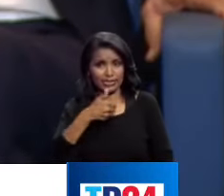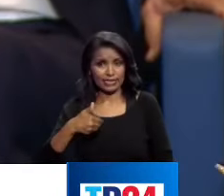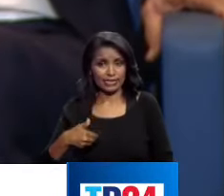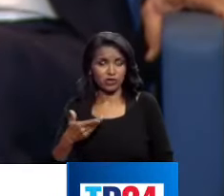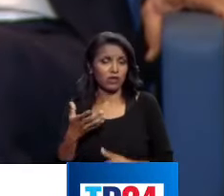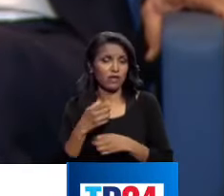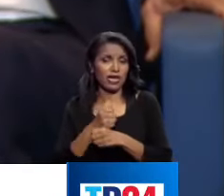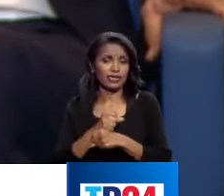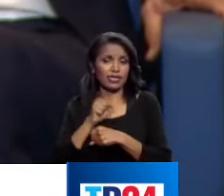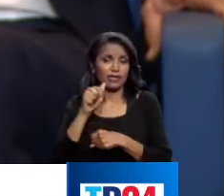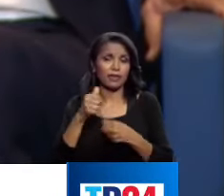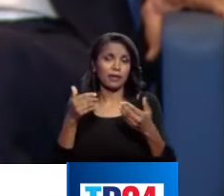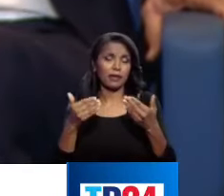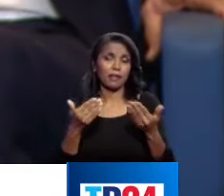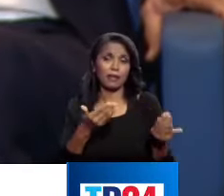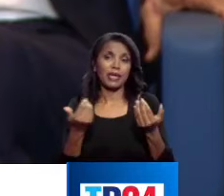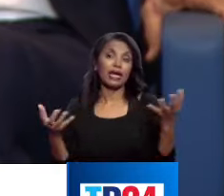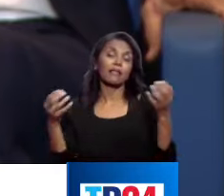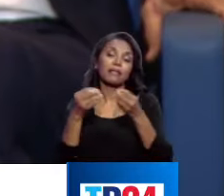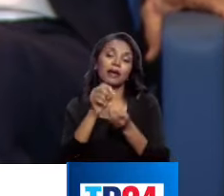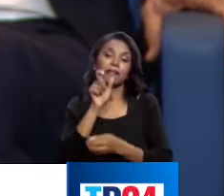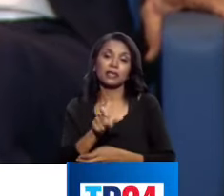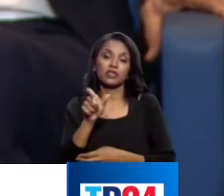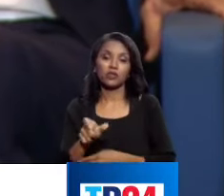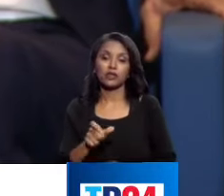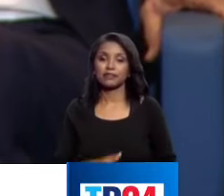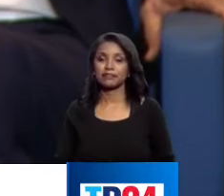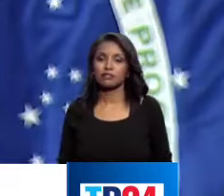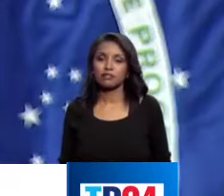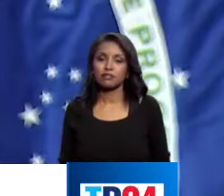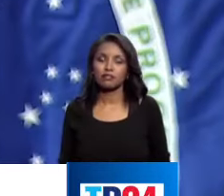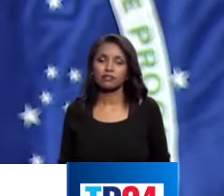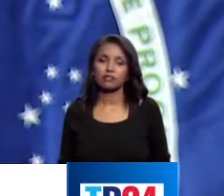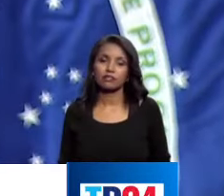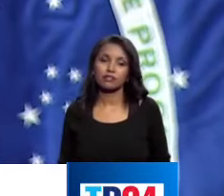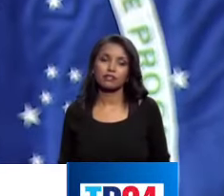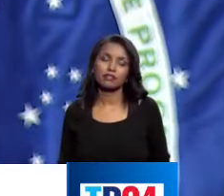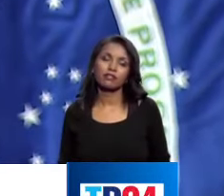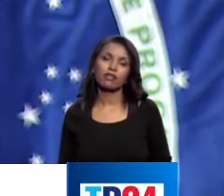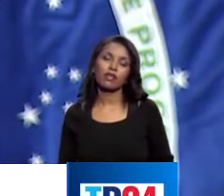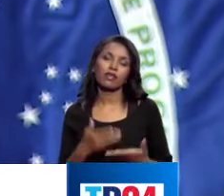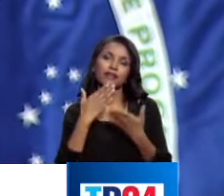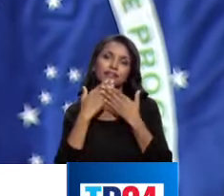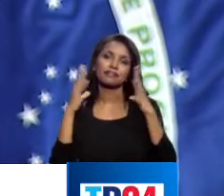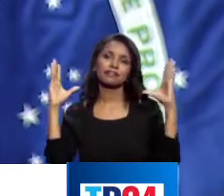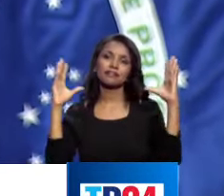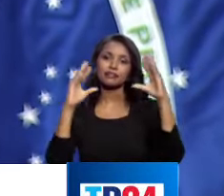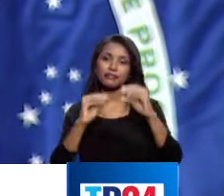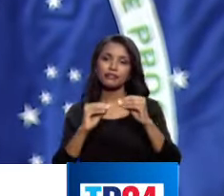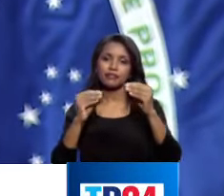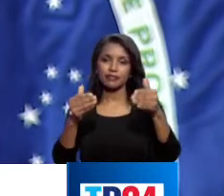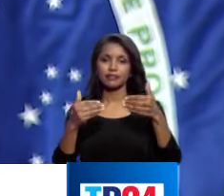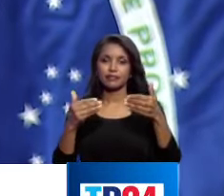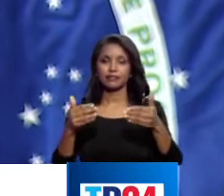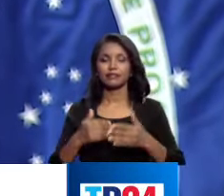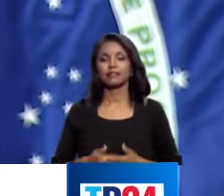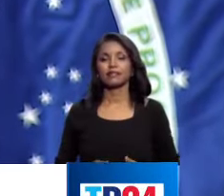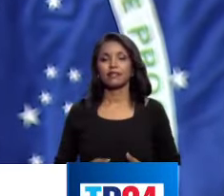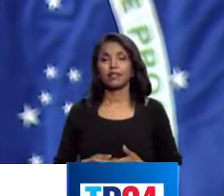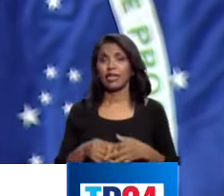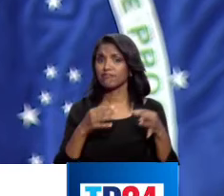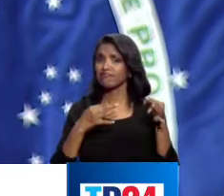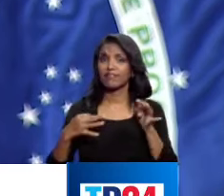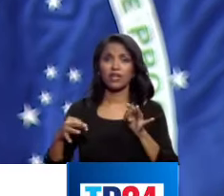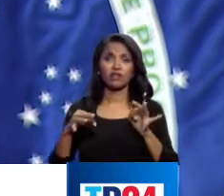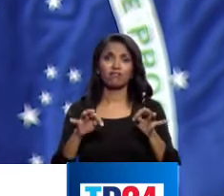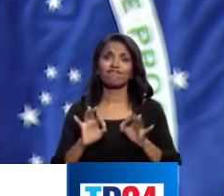de visitantes a Panamá? Tiene un minuto y medio. Camila, buenas noches. Buenas noches, Panamá. Efectivamente, el turismo tiene que ser